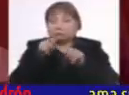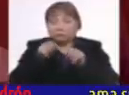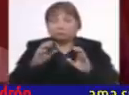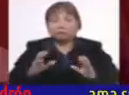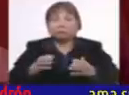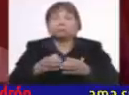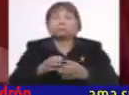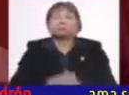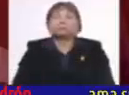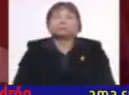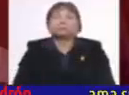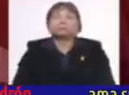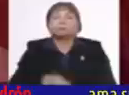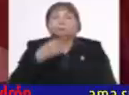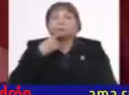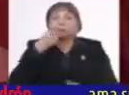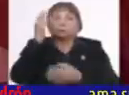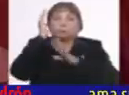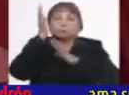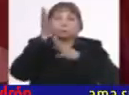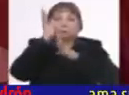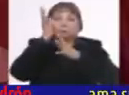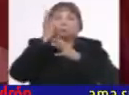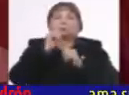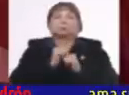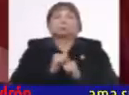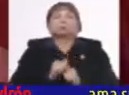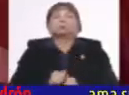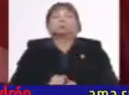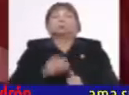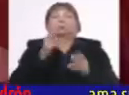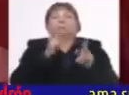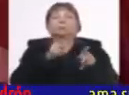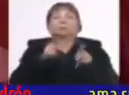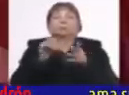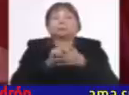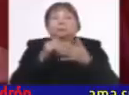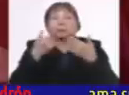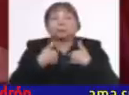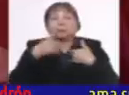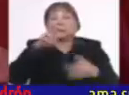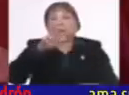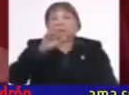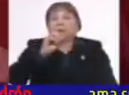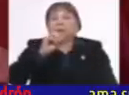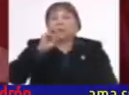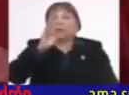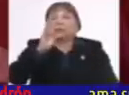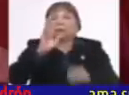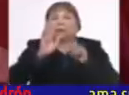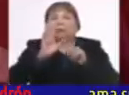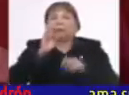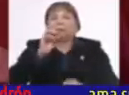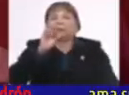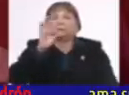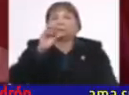comisión hice exposición hice una exposición del plan que teníamos a 30 60 90